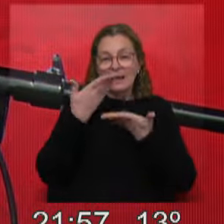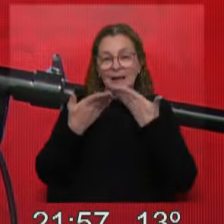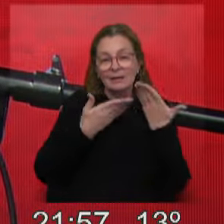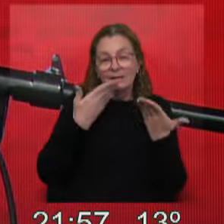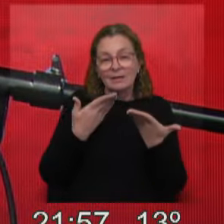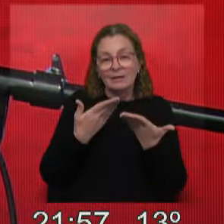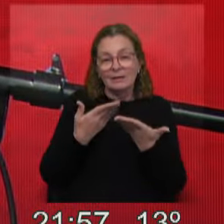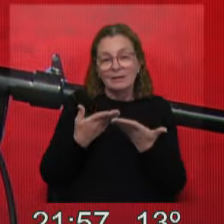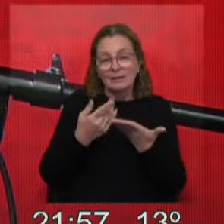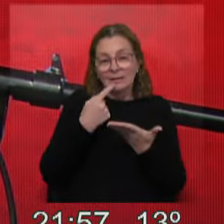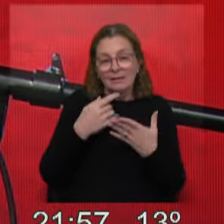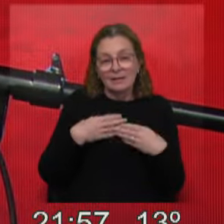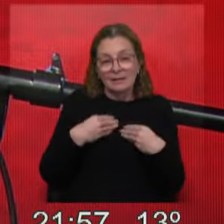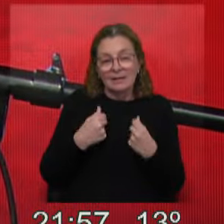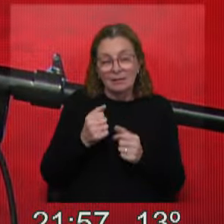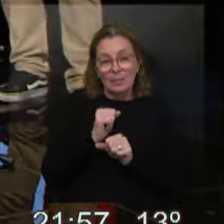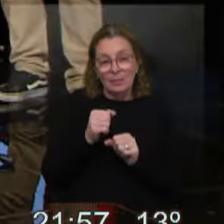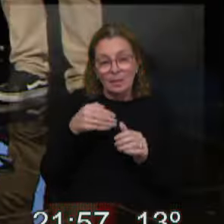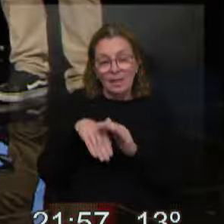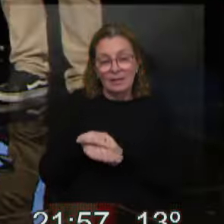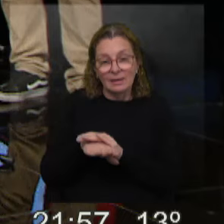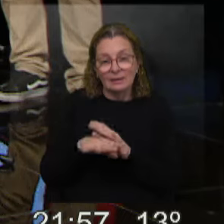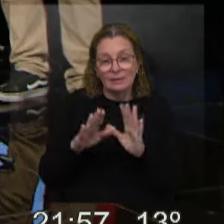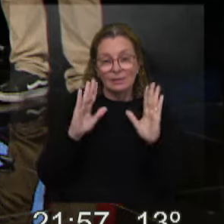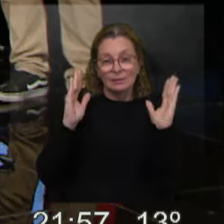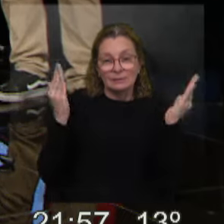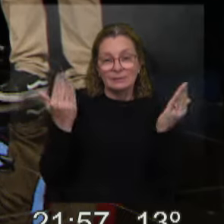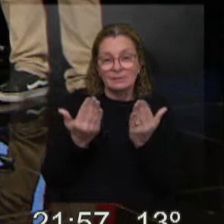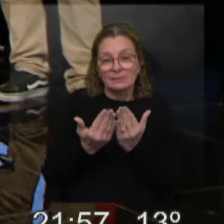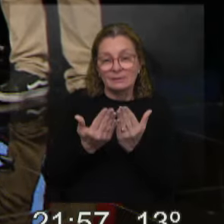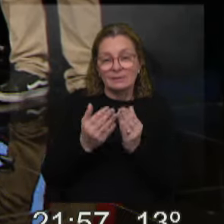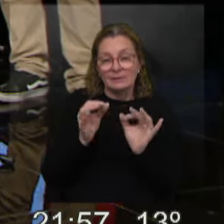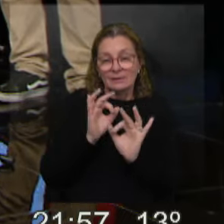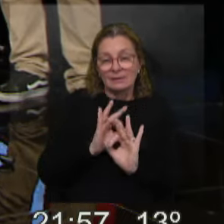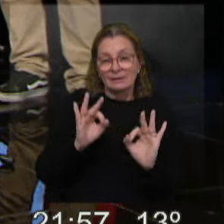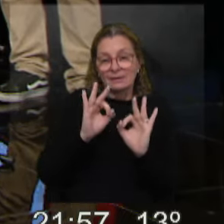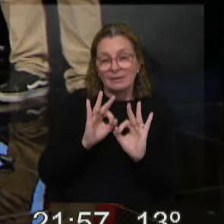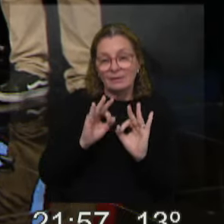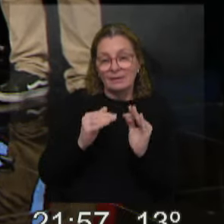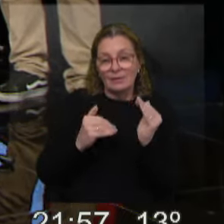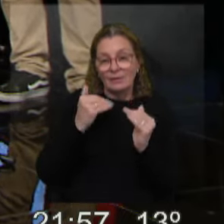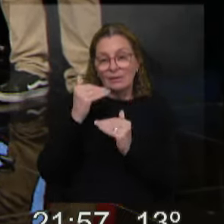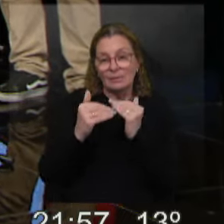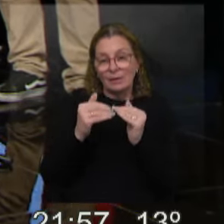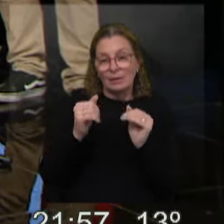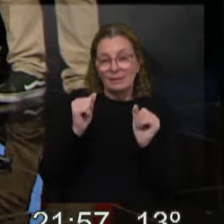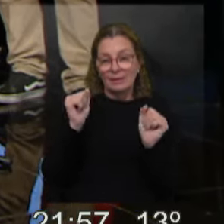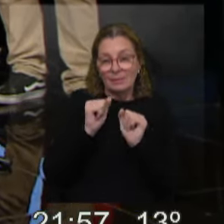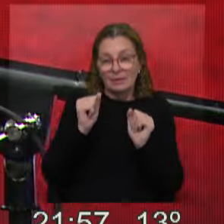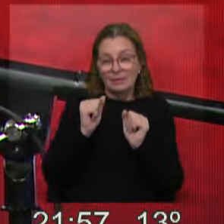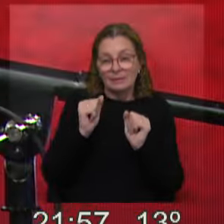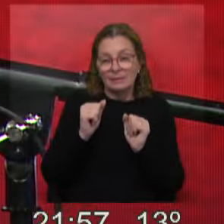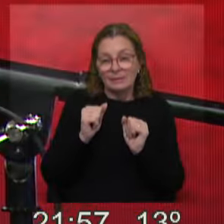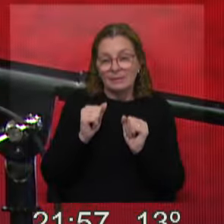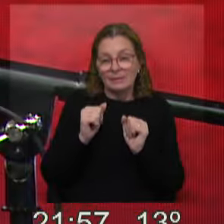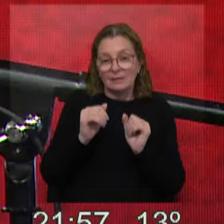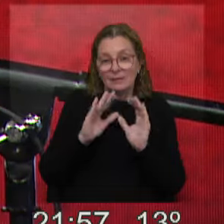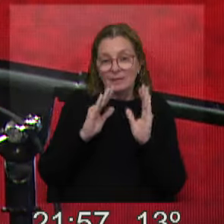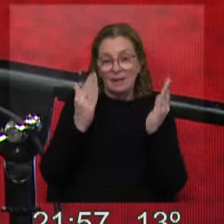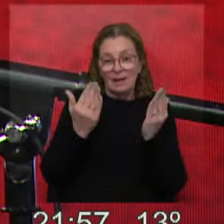yo sentía que no se podían quedar encerradas entre cuatro paredes y nada, vencimos como ese temor de pasar al